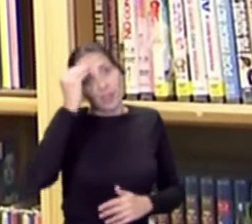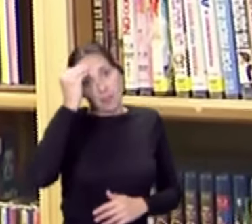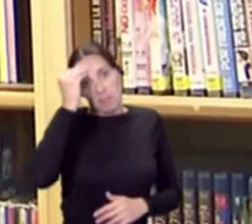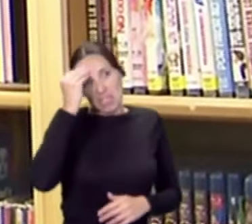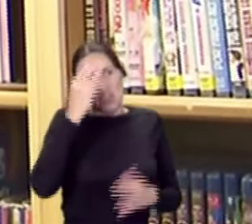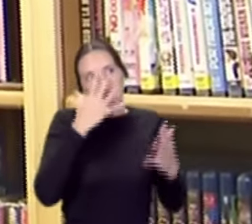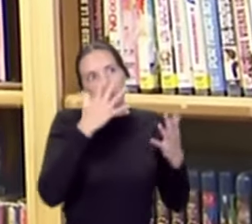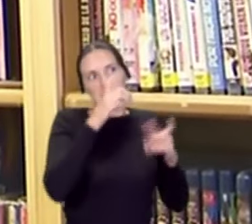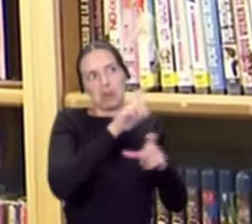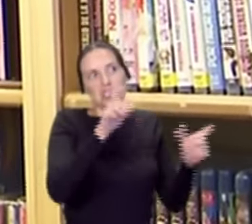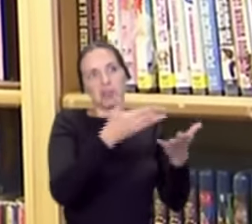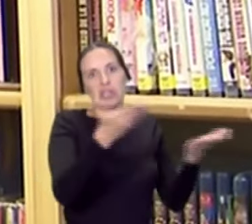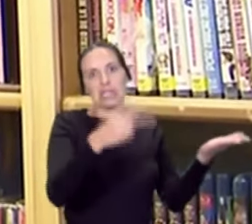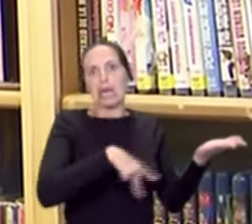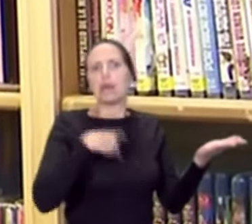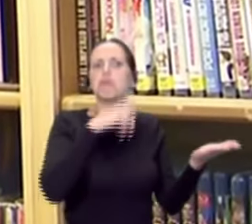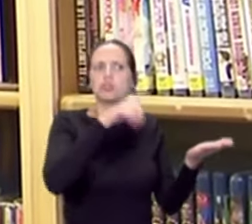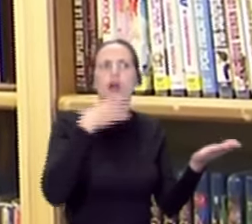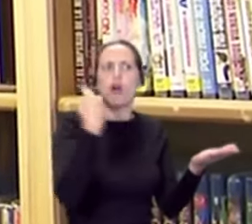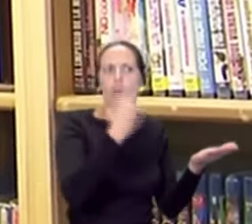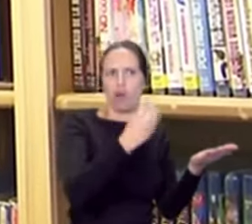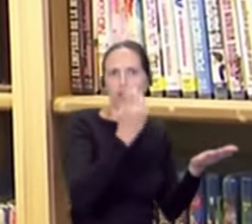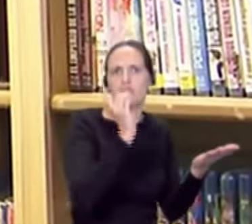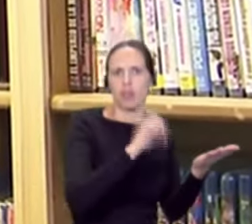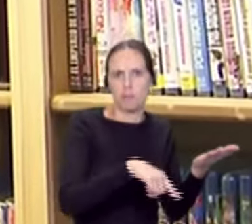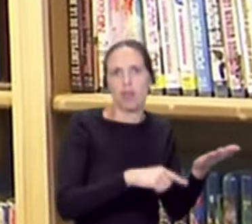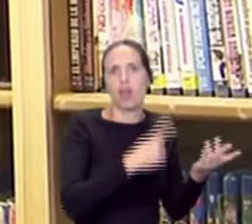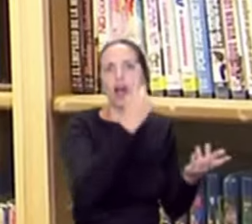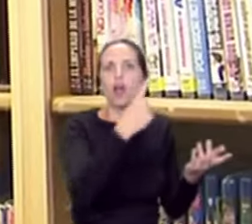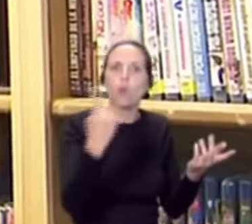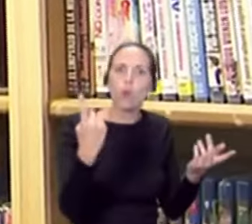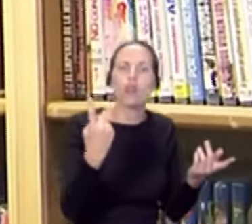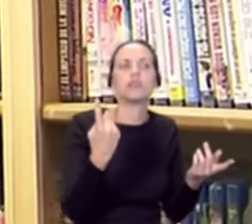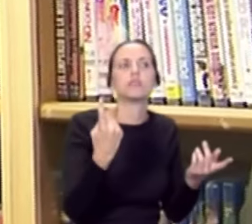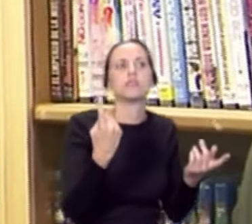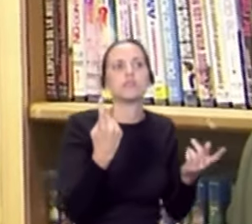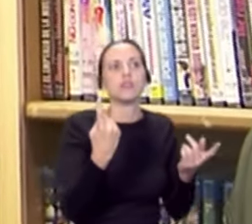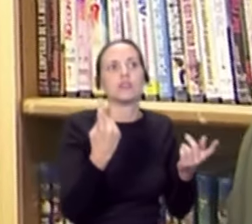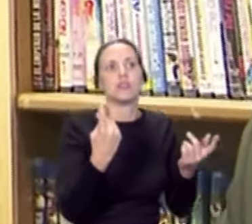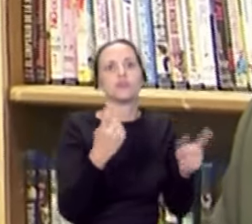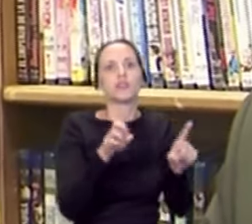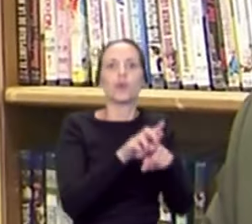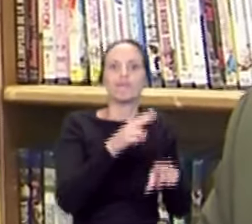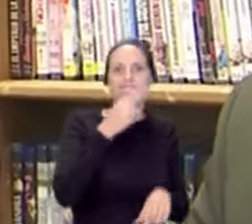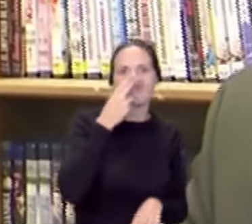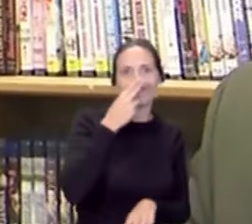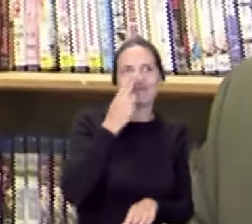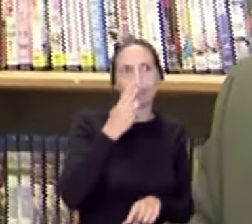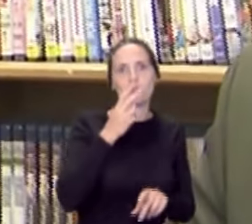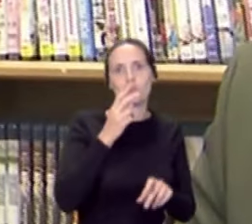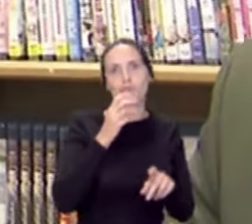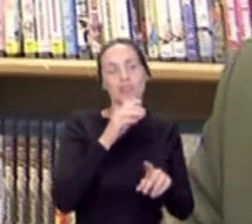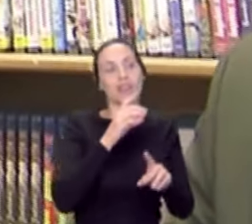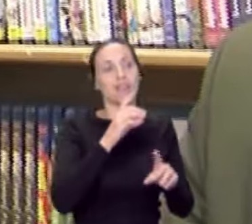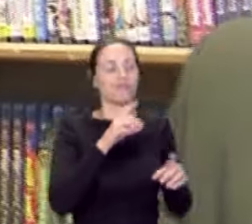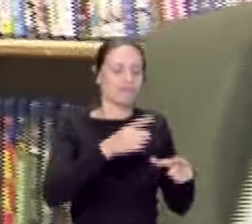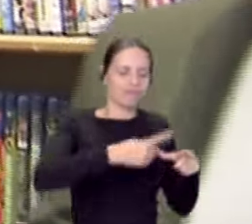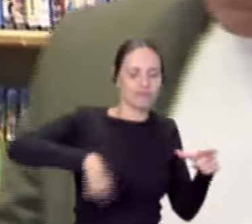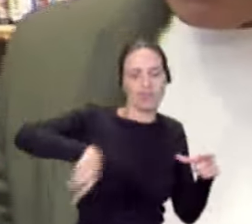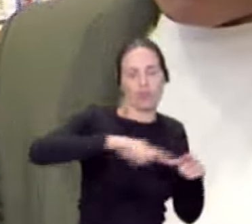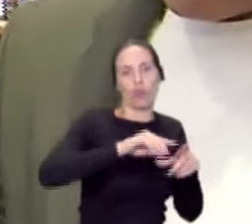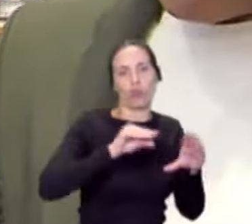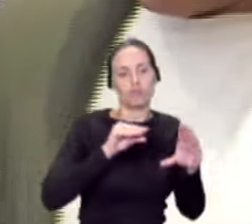general. Las nuevas generaciones también, algunas se van incorporando al interés por el formato del soporte del vinilo, que